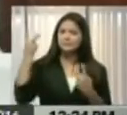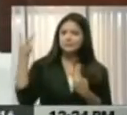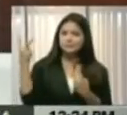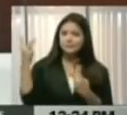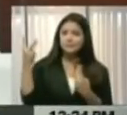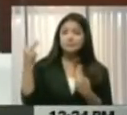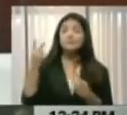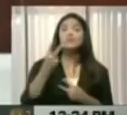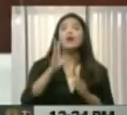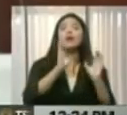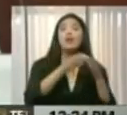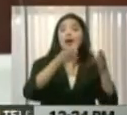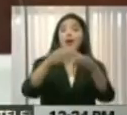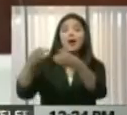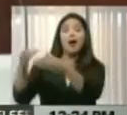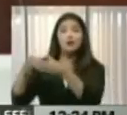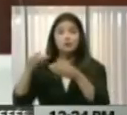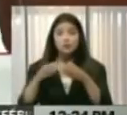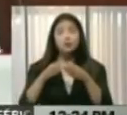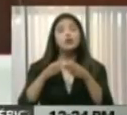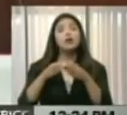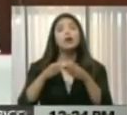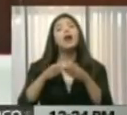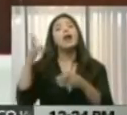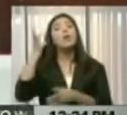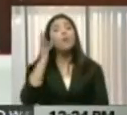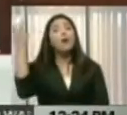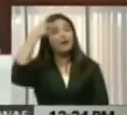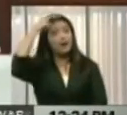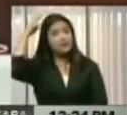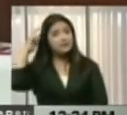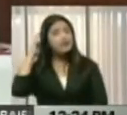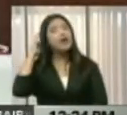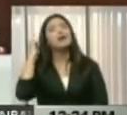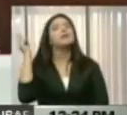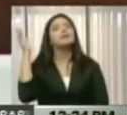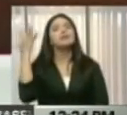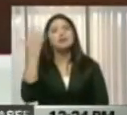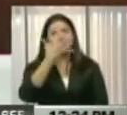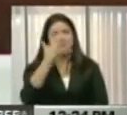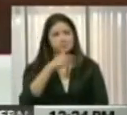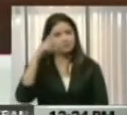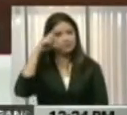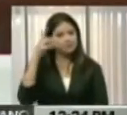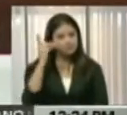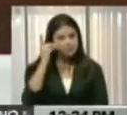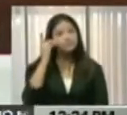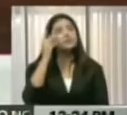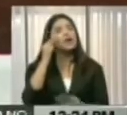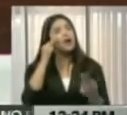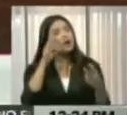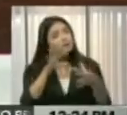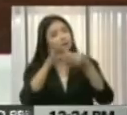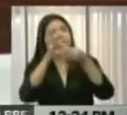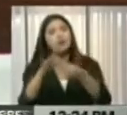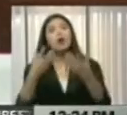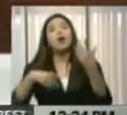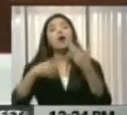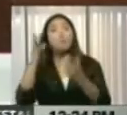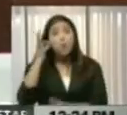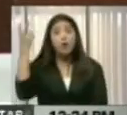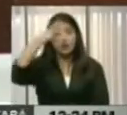encuentran las delegaciones que han sido recibidas por la canciller de la República Bolivariana de Venezuela y donde ella también ha